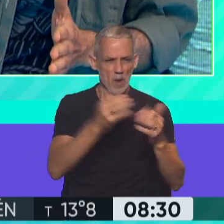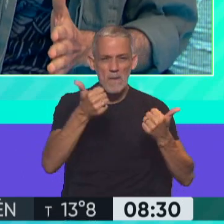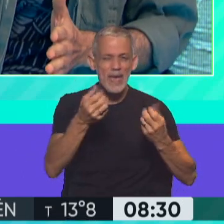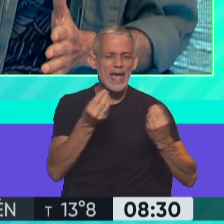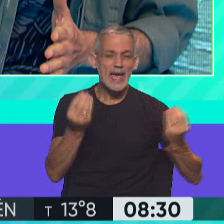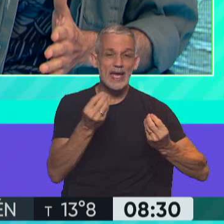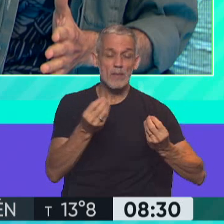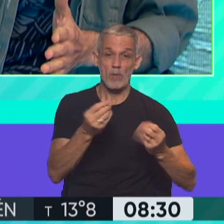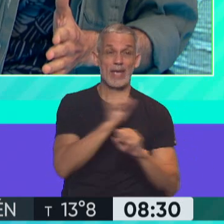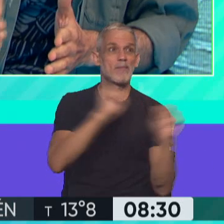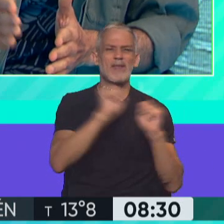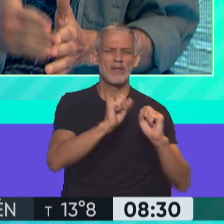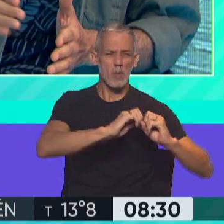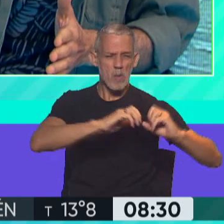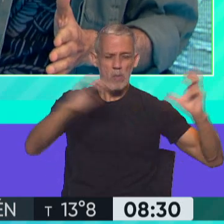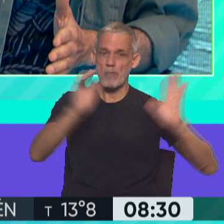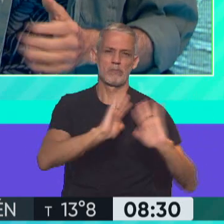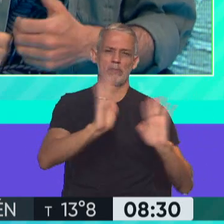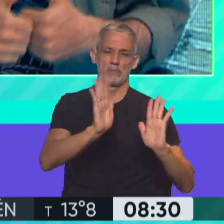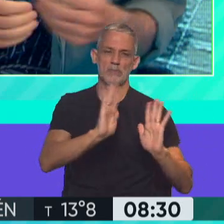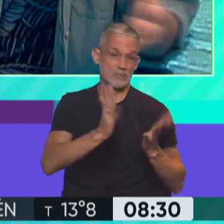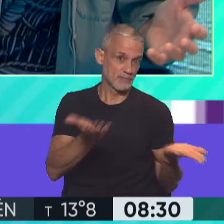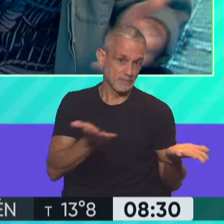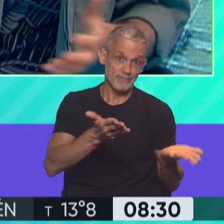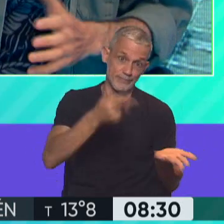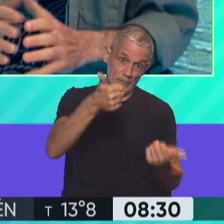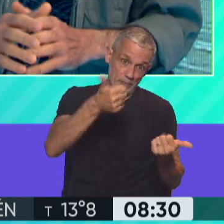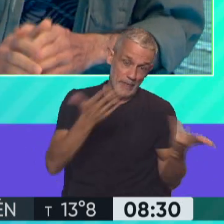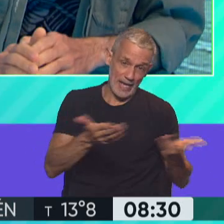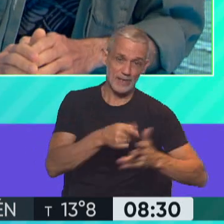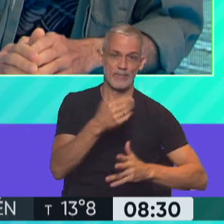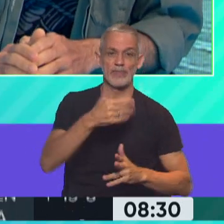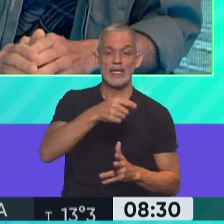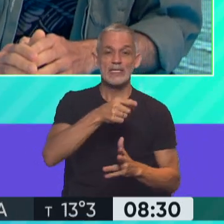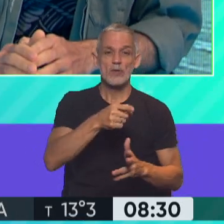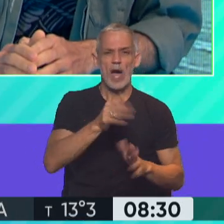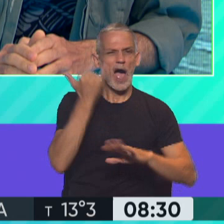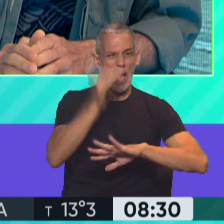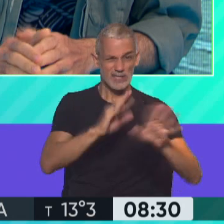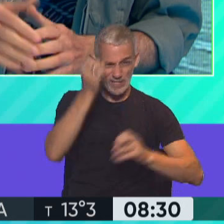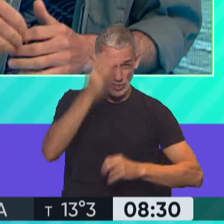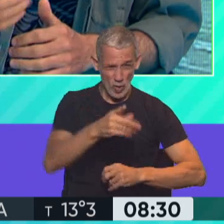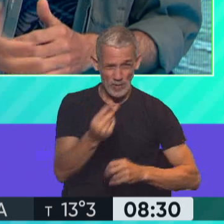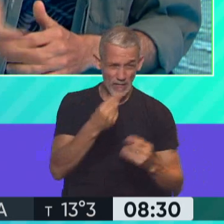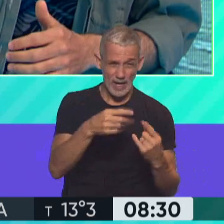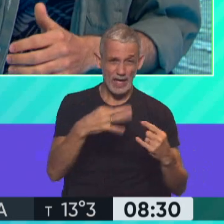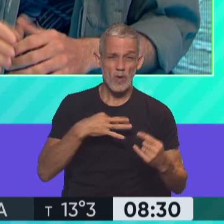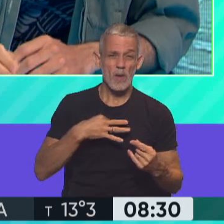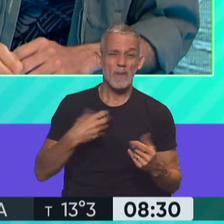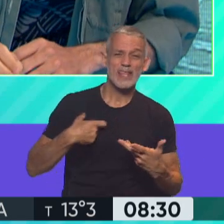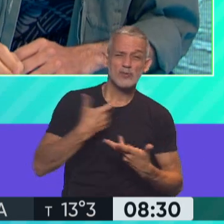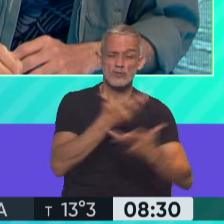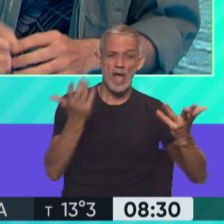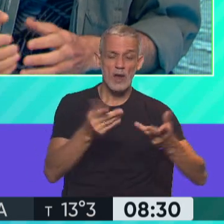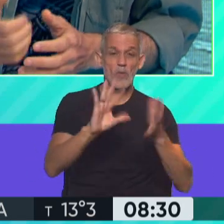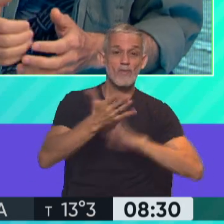salió de la hiperinflación. Y eso ya es suficiente para olvidarse de la vida social o las condiciones